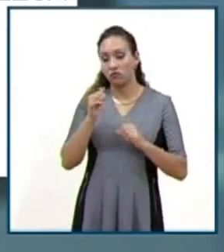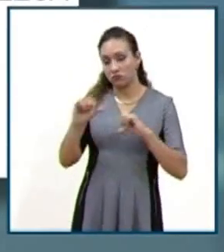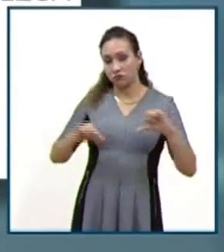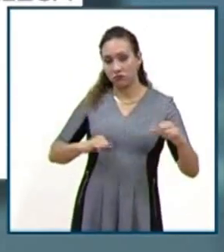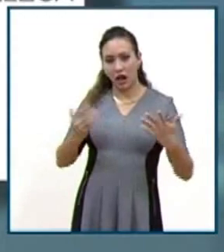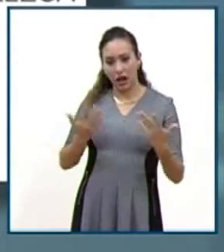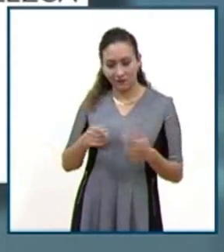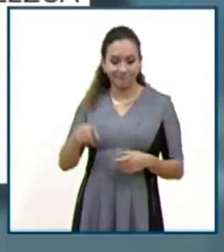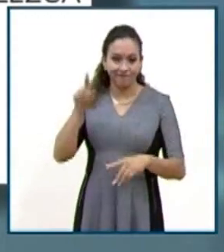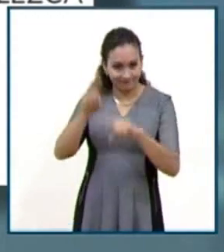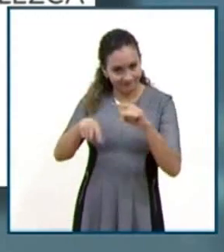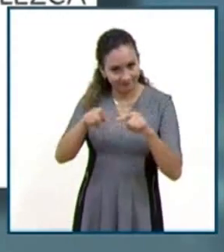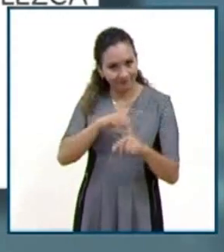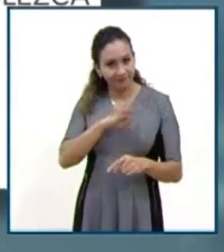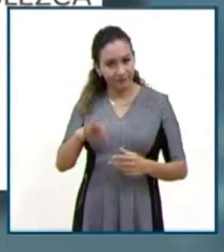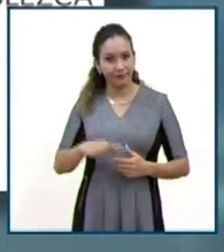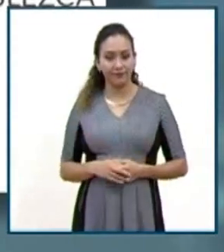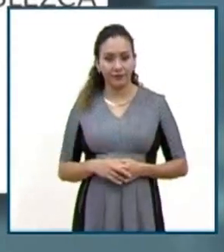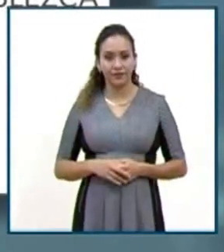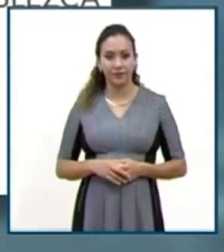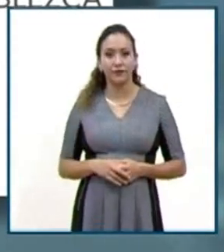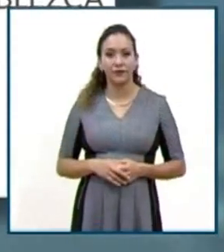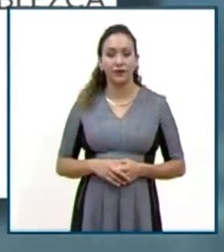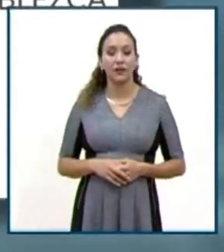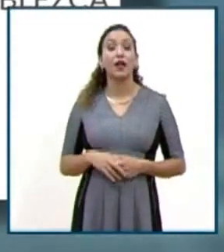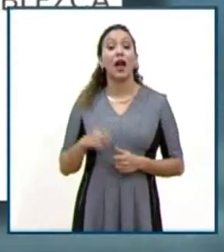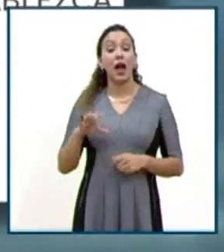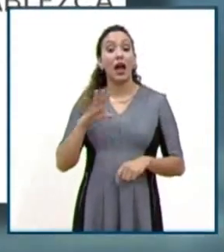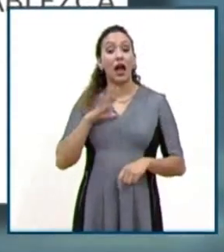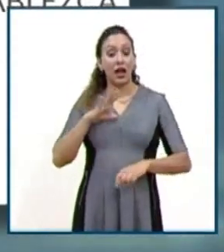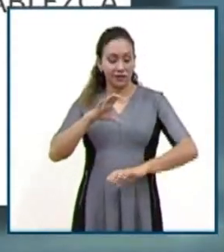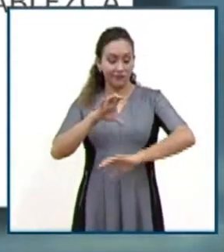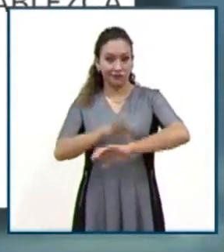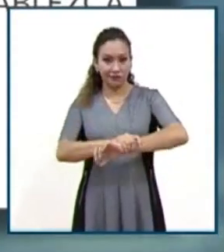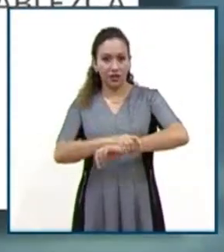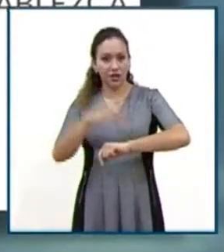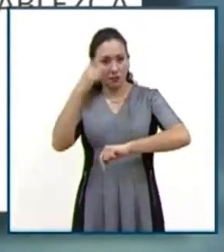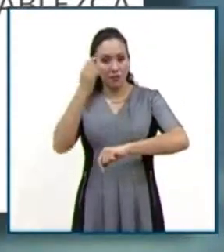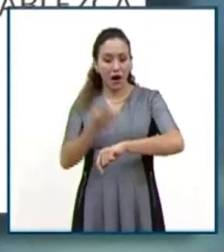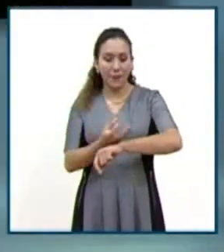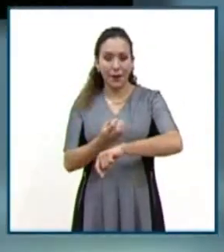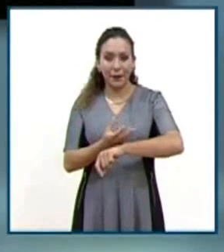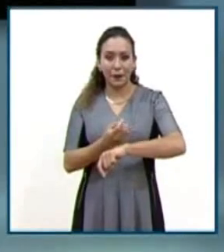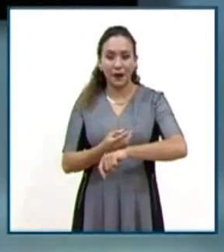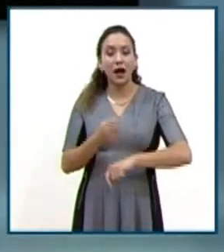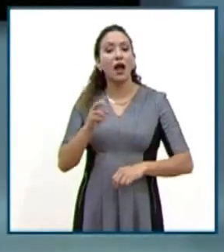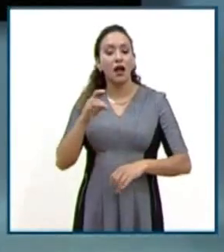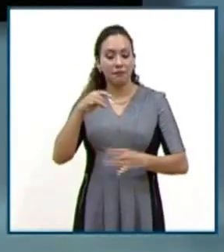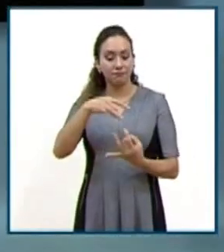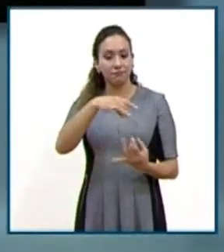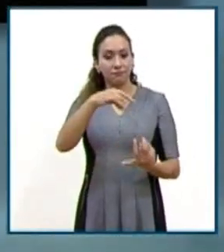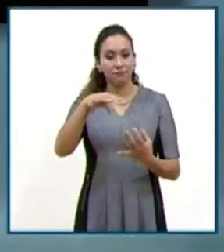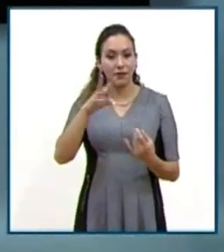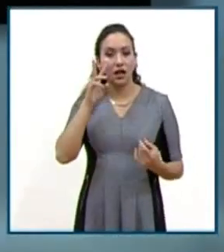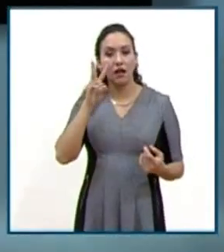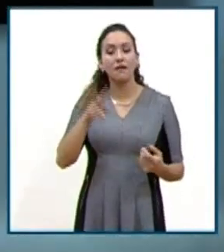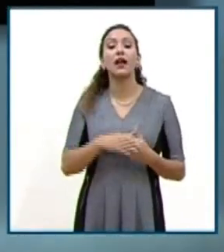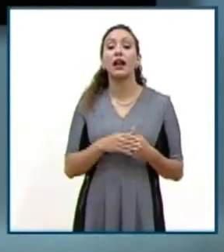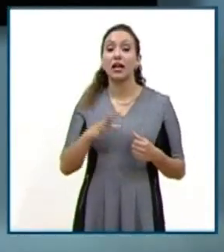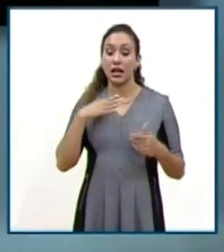para resolver asuntos en materia familiar con perspectiva de género y fortalecer así la protección de los derechos de los grupos que han